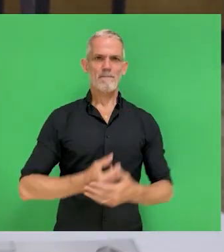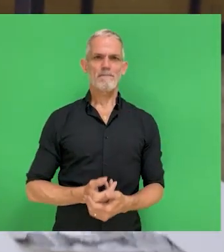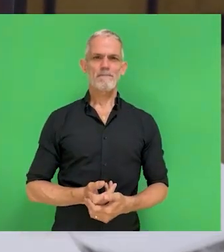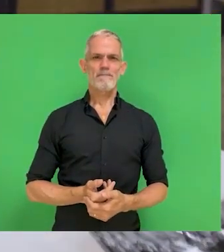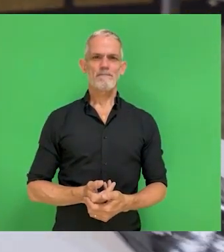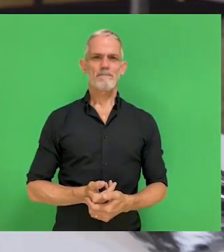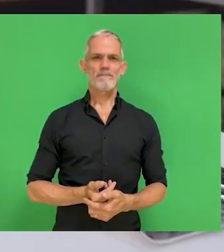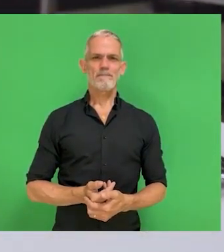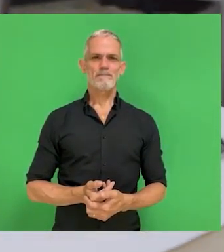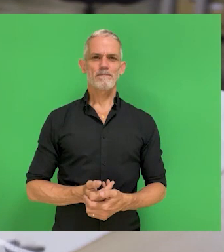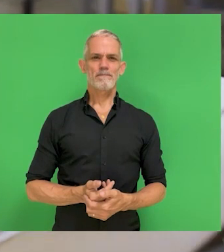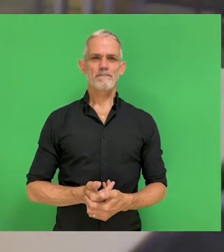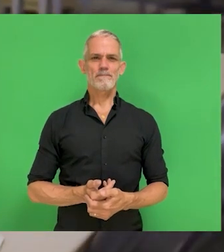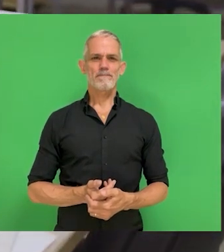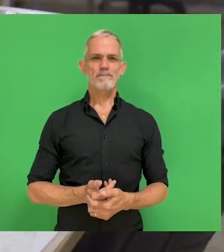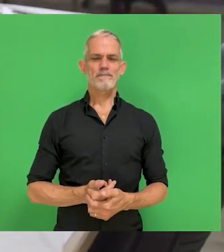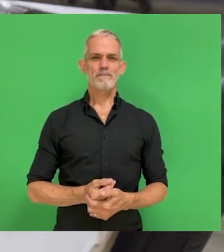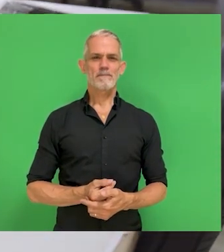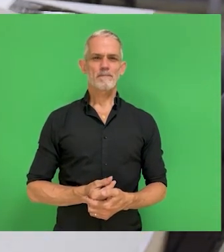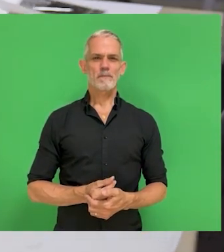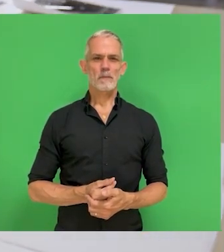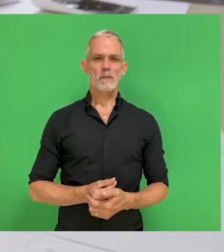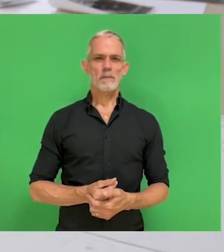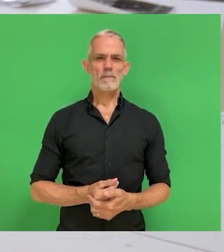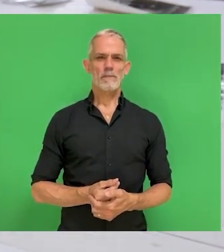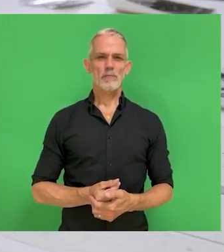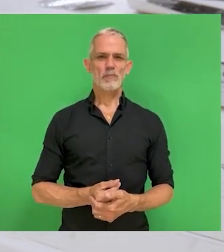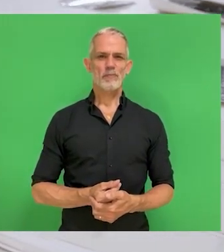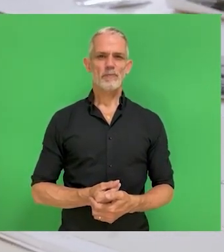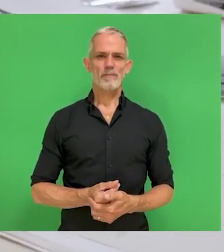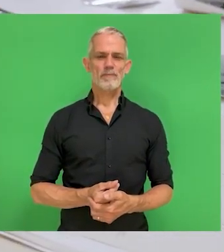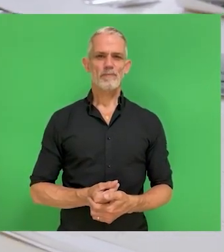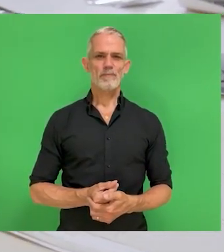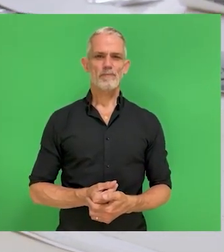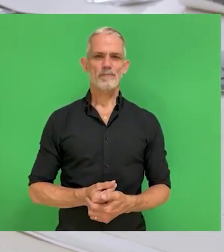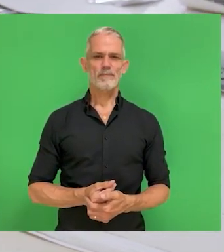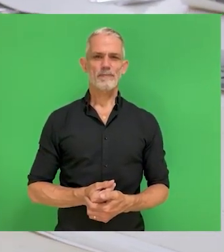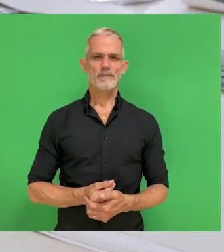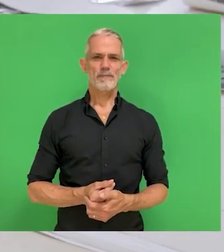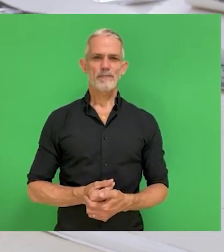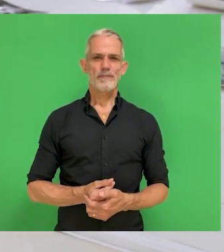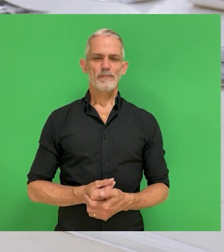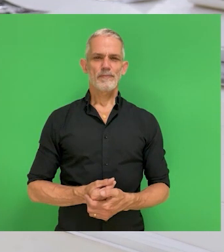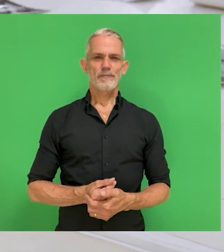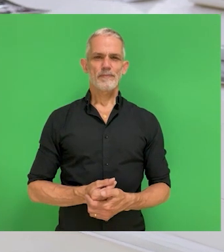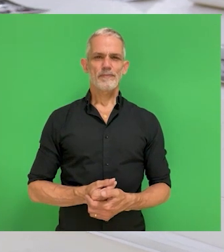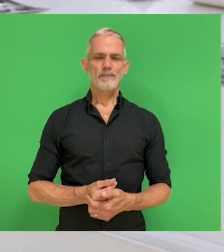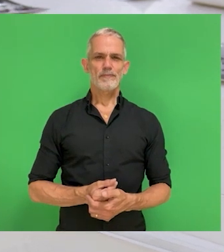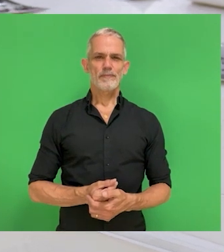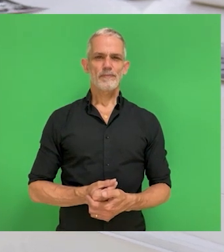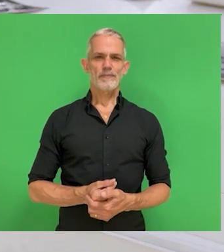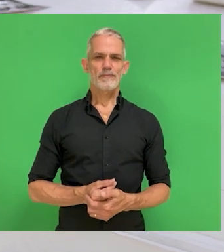El hombre de guardapolvo blanco cierra el álbum envuelto en un paño, lo toma con ambas manos y se aleja de la